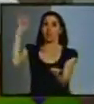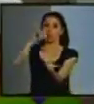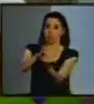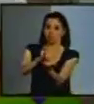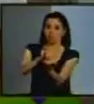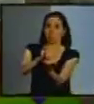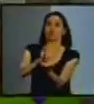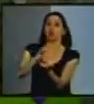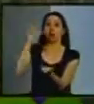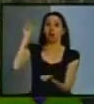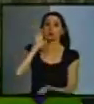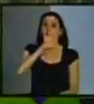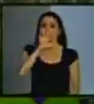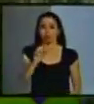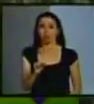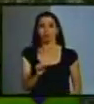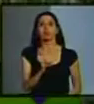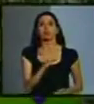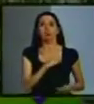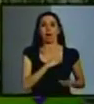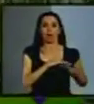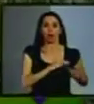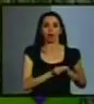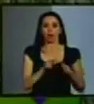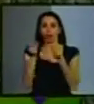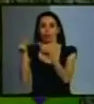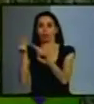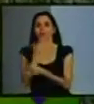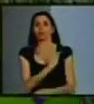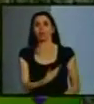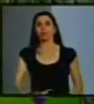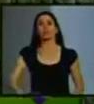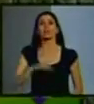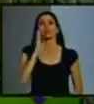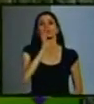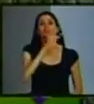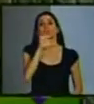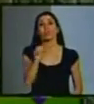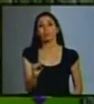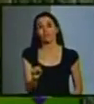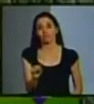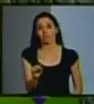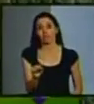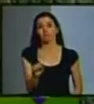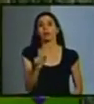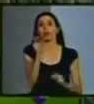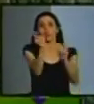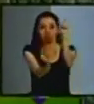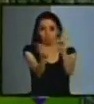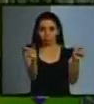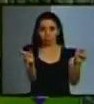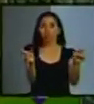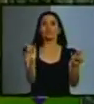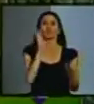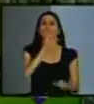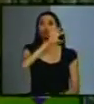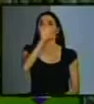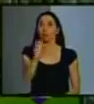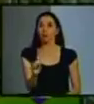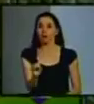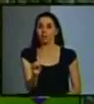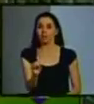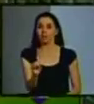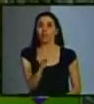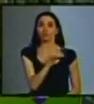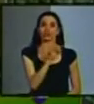país. Traer las condolencias al propio gobierno sudafricano, pero al pueblo sudafricano,